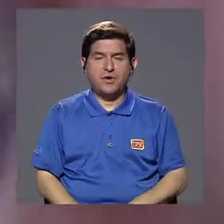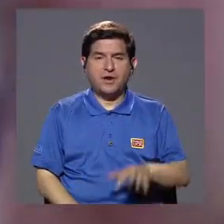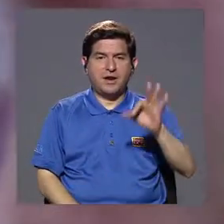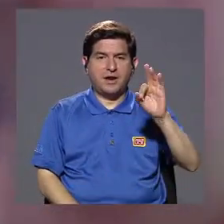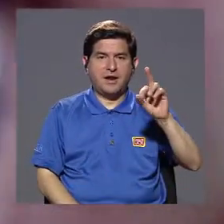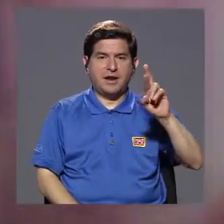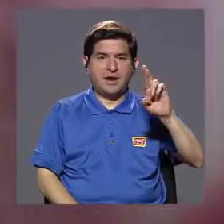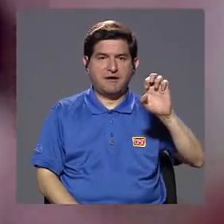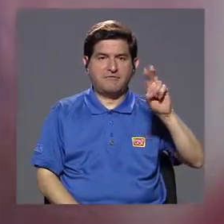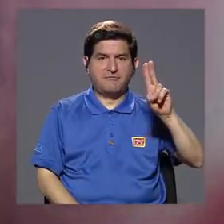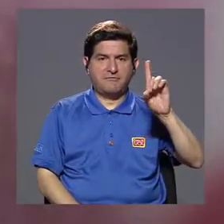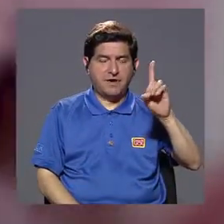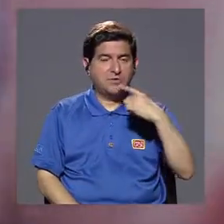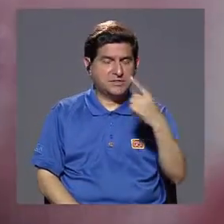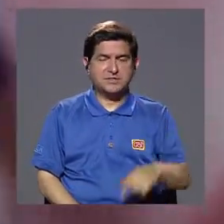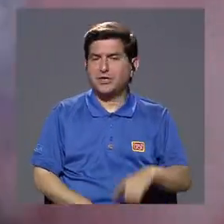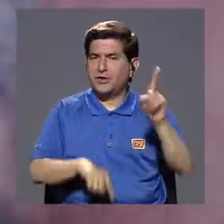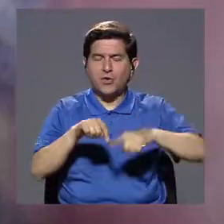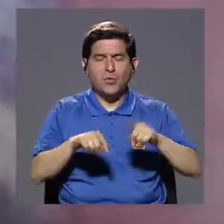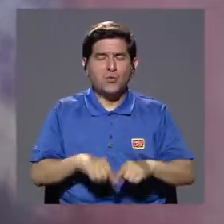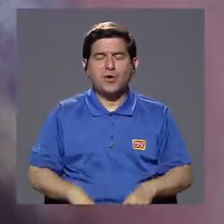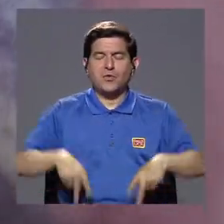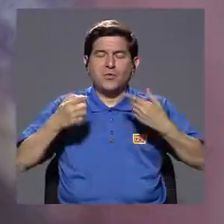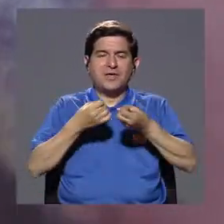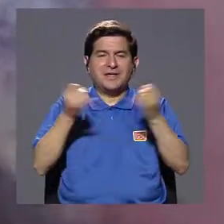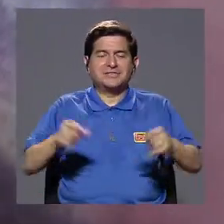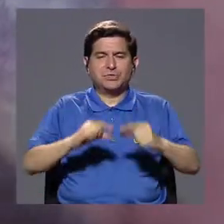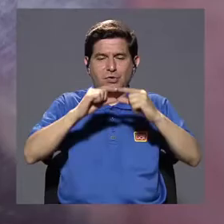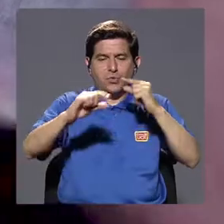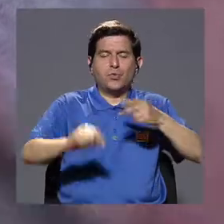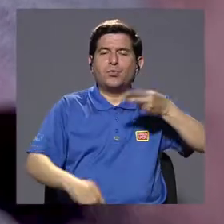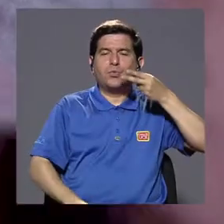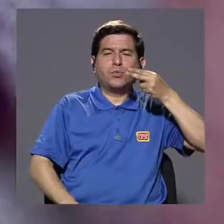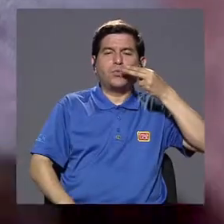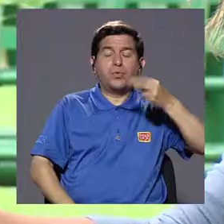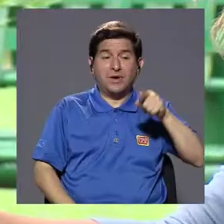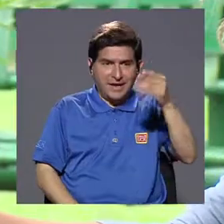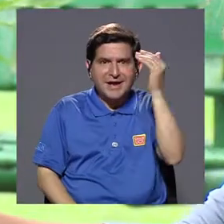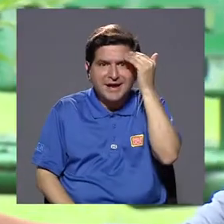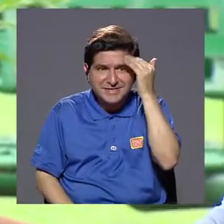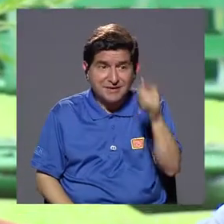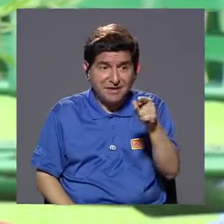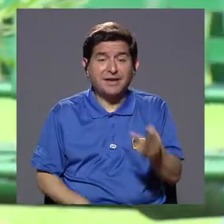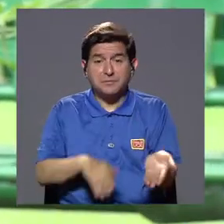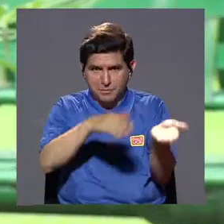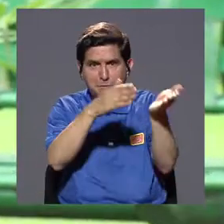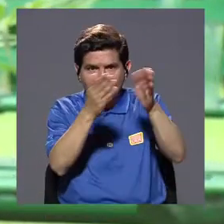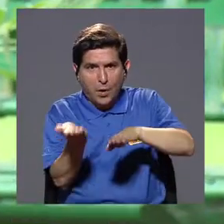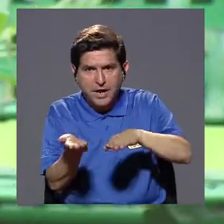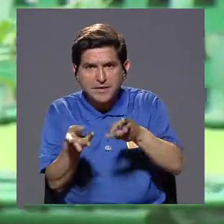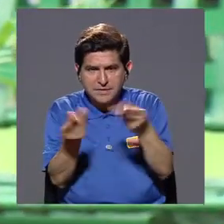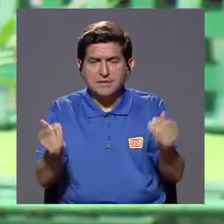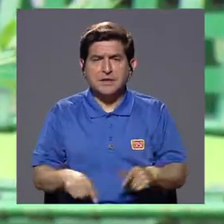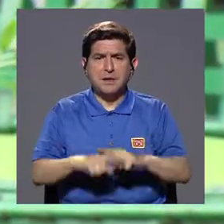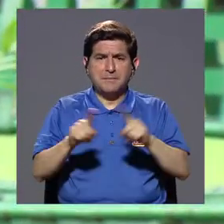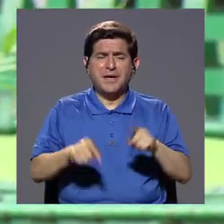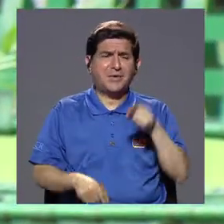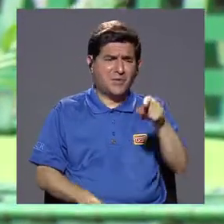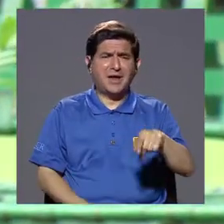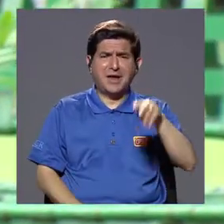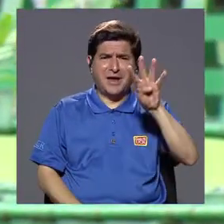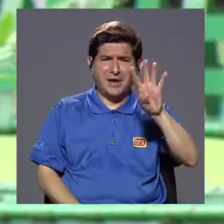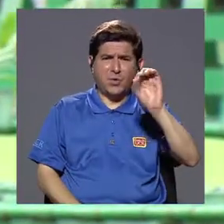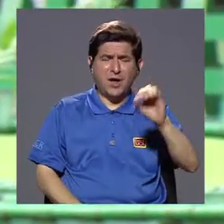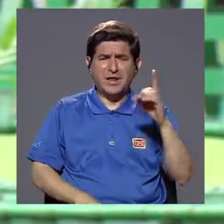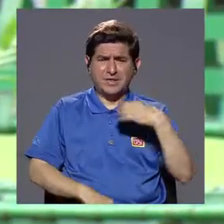freud decía no puedo vivir sin los puros y aunque él sabía que los puros lo iban a matar fumaba